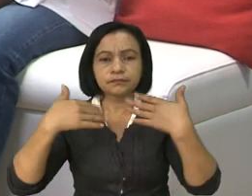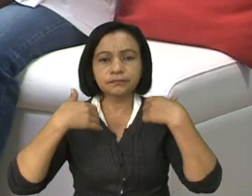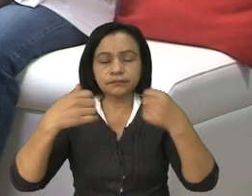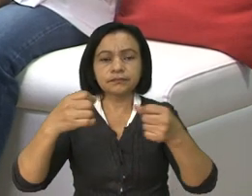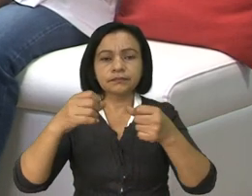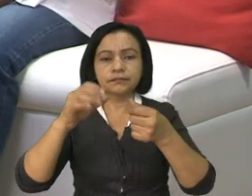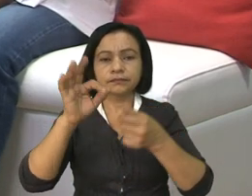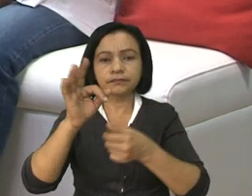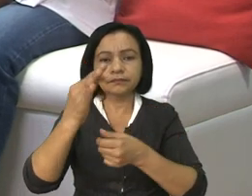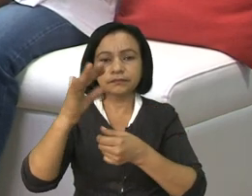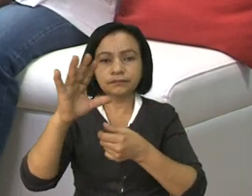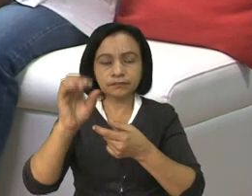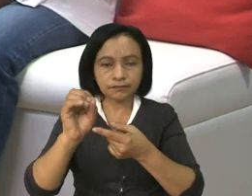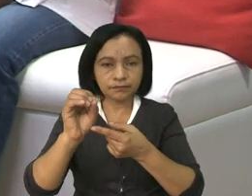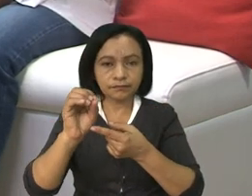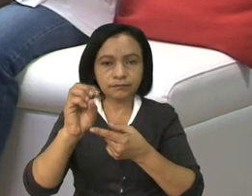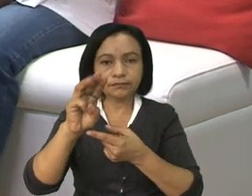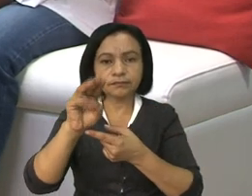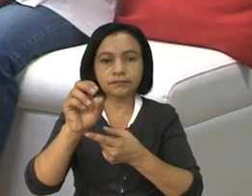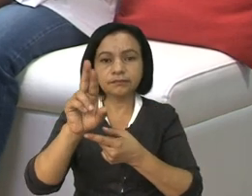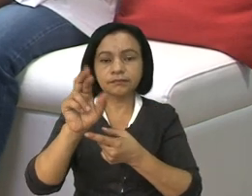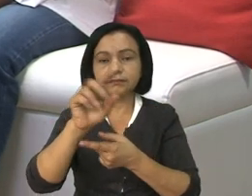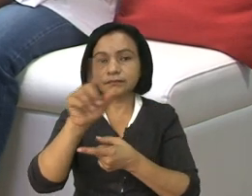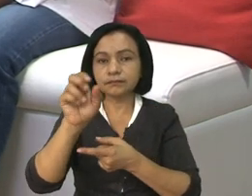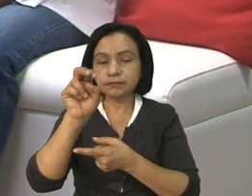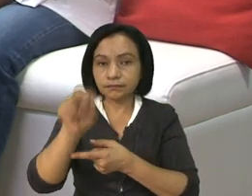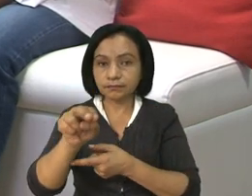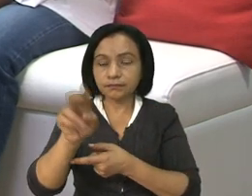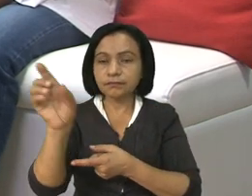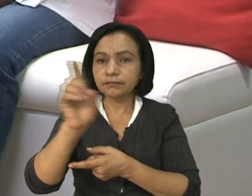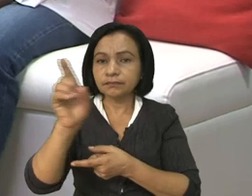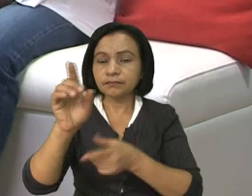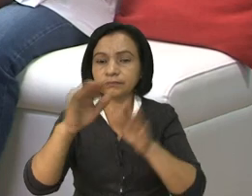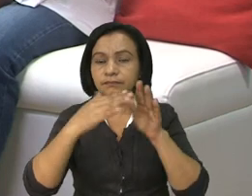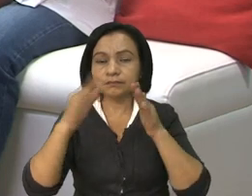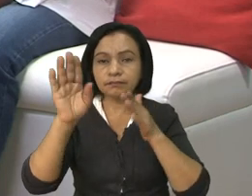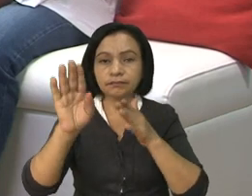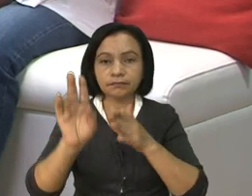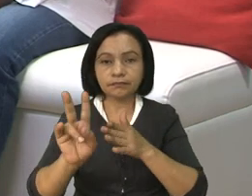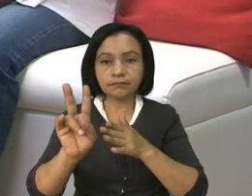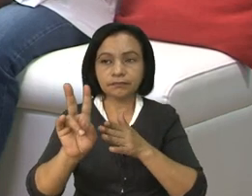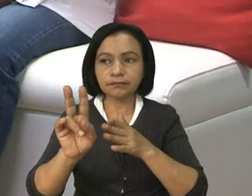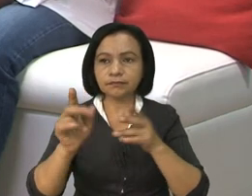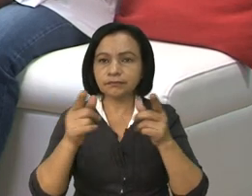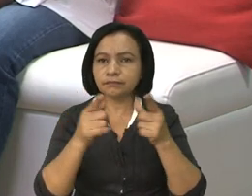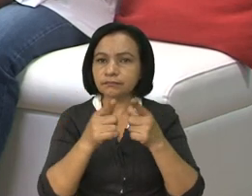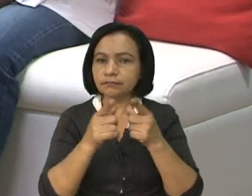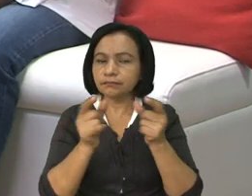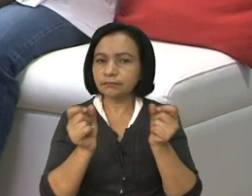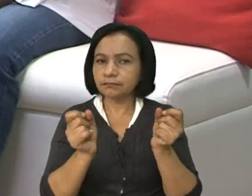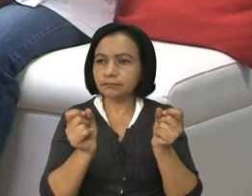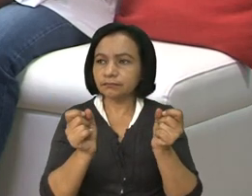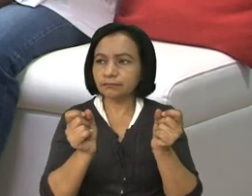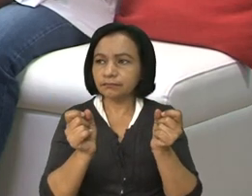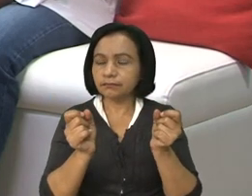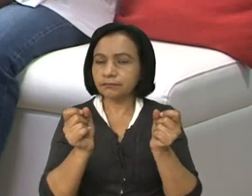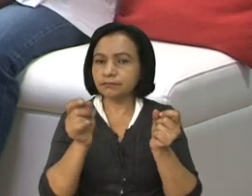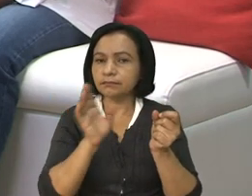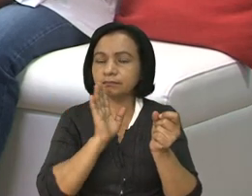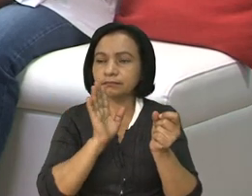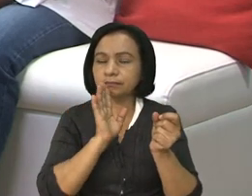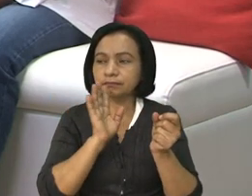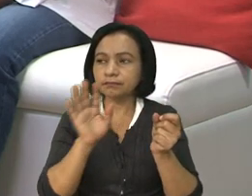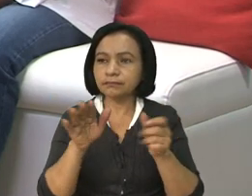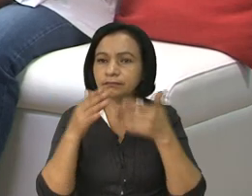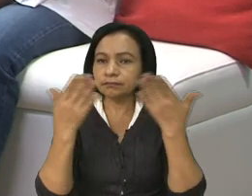Francisco Morazán, Policlínico Sí, Francisco Morazán, ubicado en el distrito número 2 de Managua. Con él vamos a estar conversando sobre qué